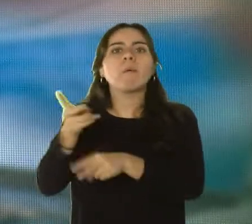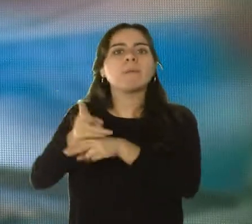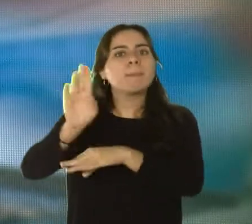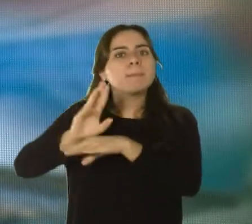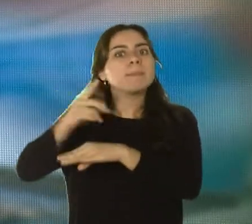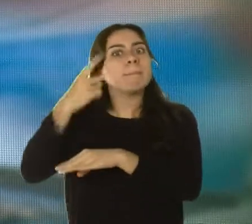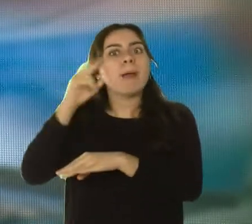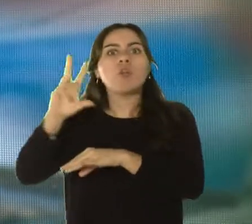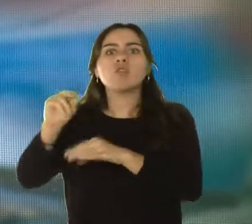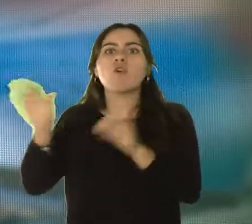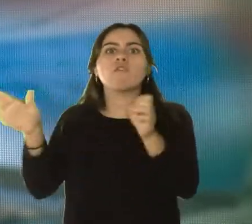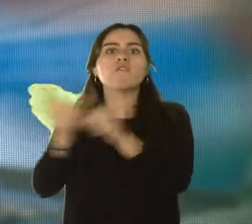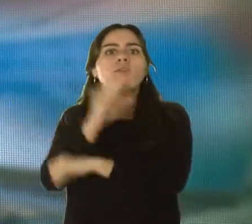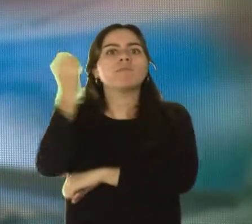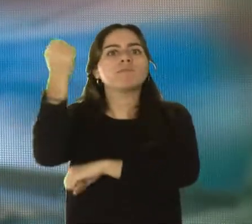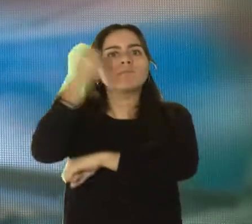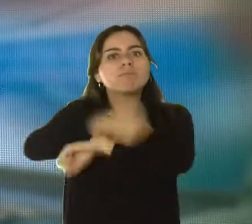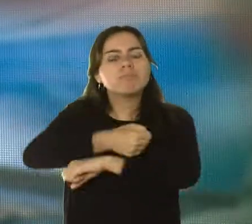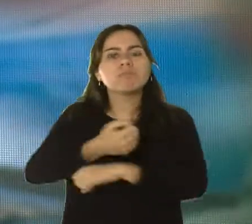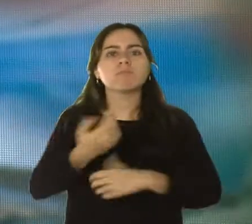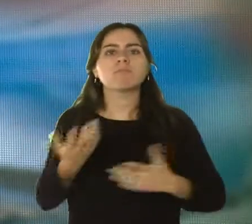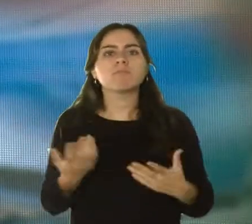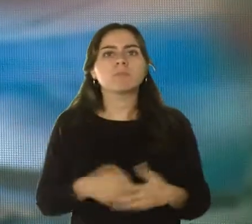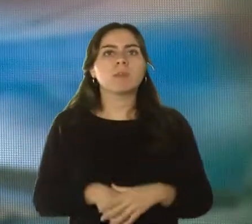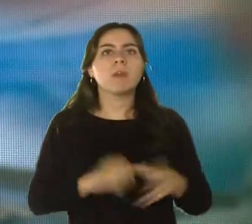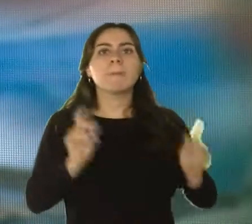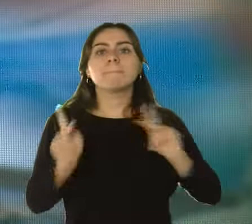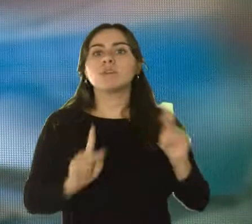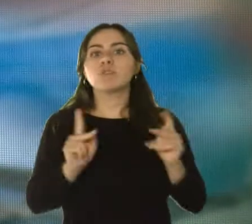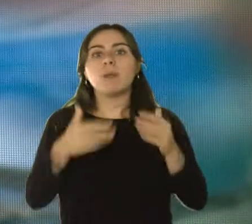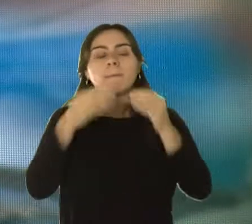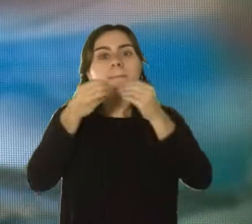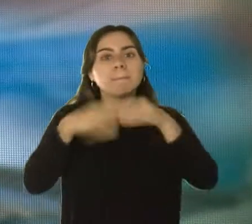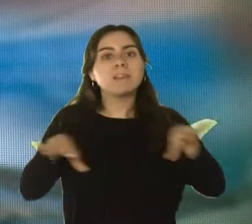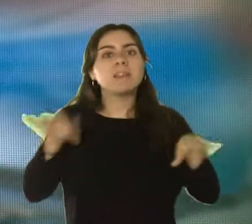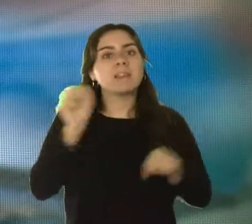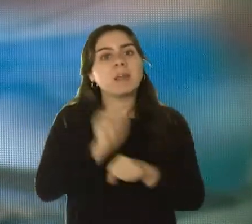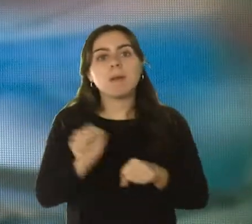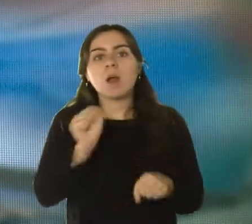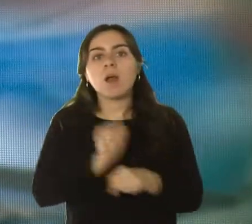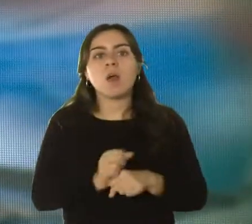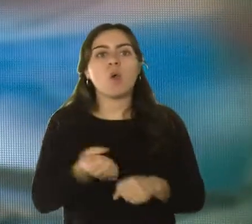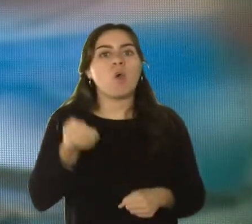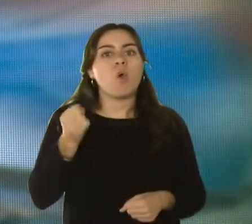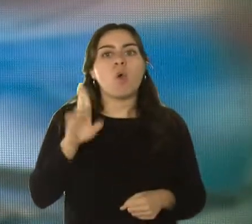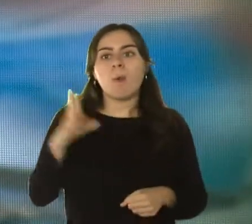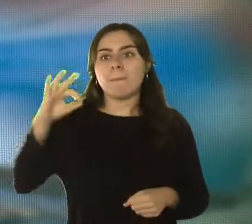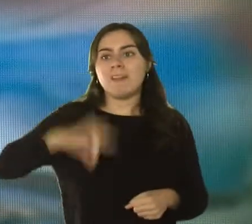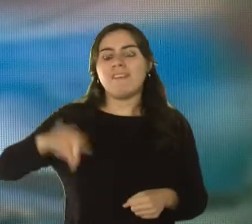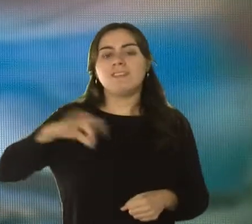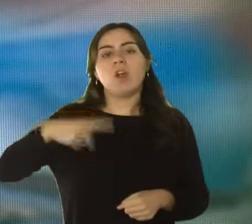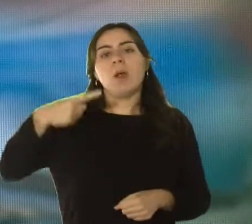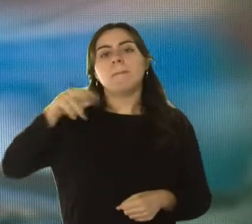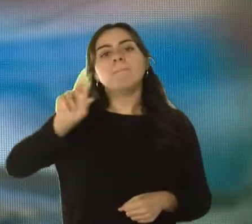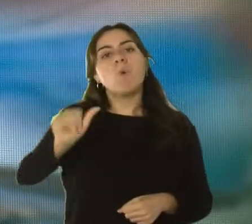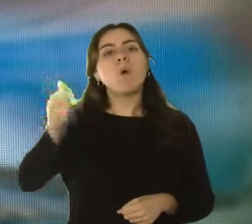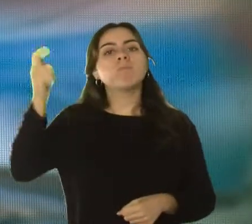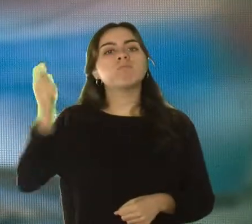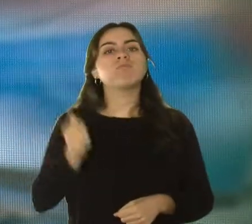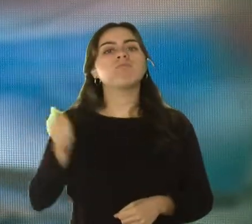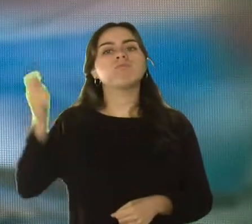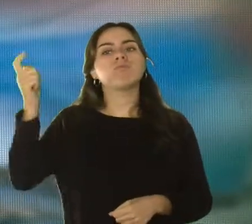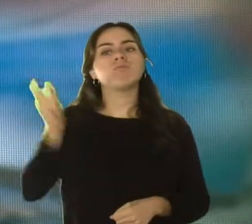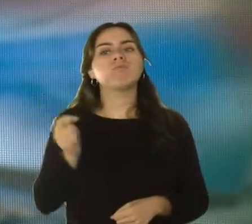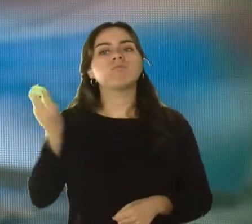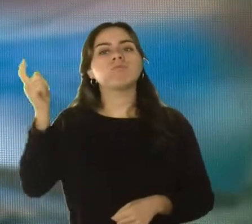Esa es una alternativa. Al igual que los individuos que se han quedado sin trabajo o que ya los beneficios del PUA cesen de